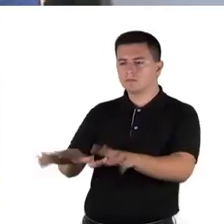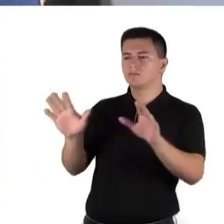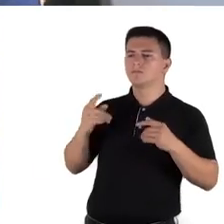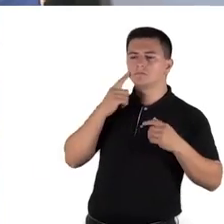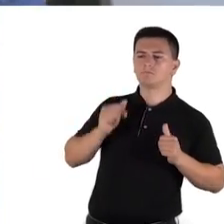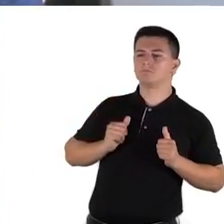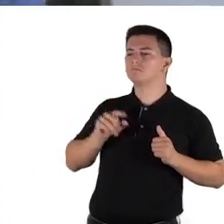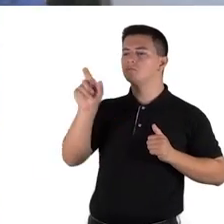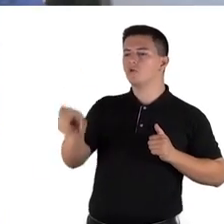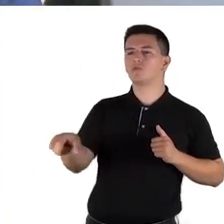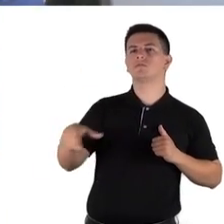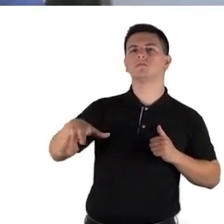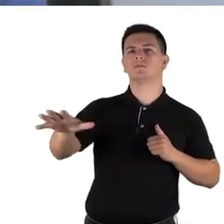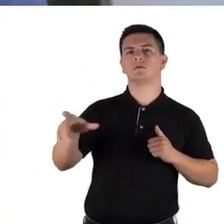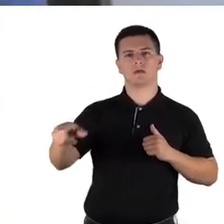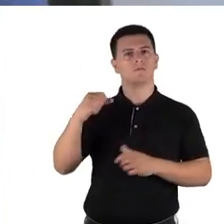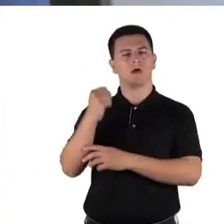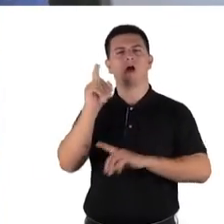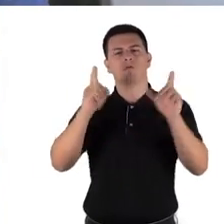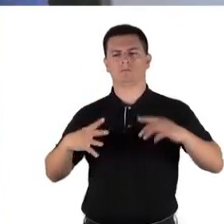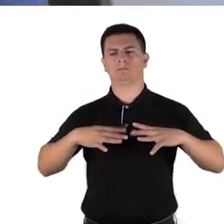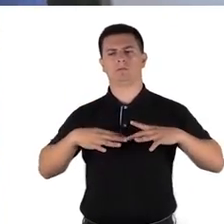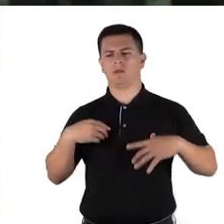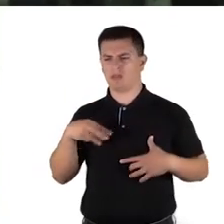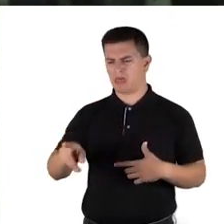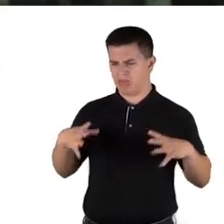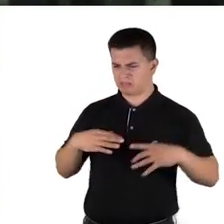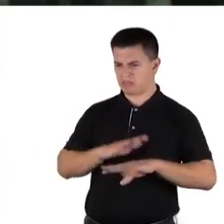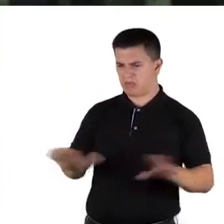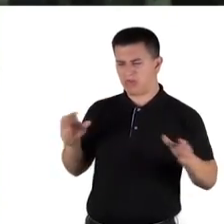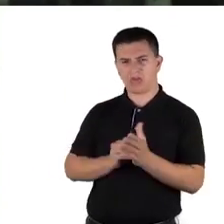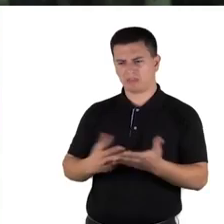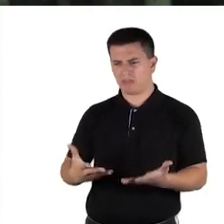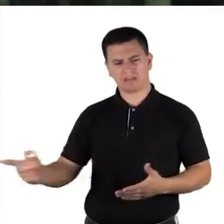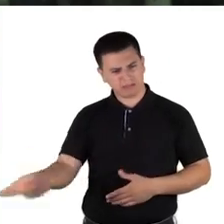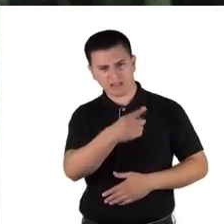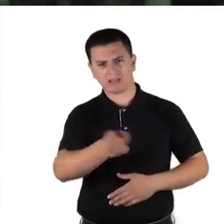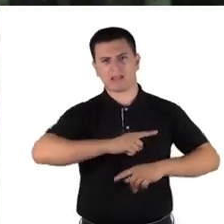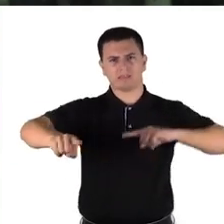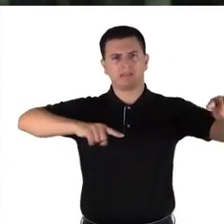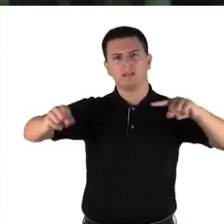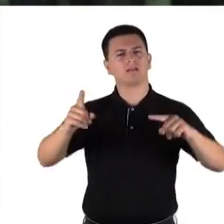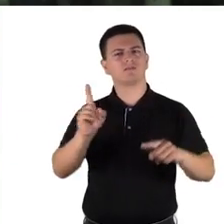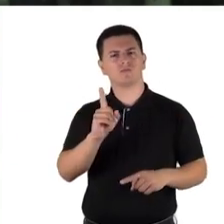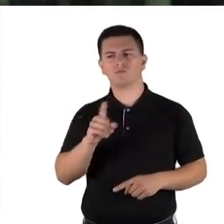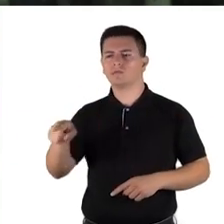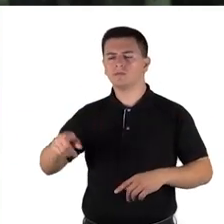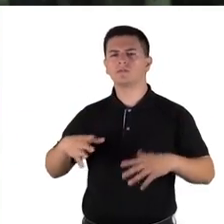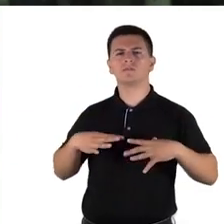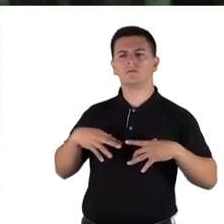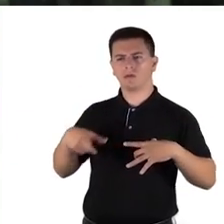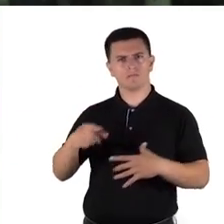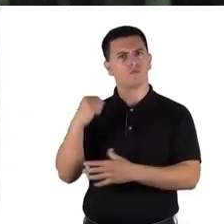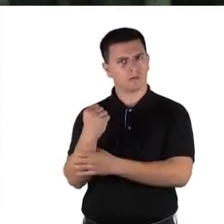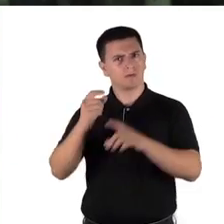tiempo libre, digamos. Claro, el tiempo libre es ocioso. Exacto, y que el tiempo libre no nos enseña nada, cuando en realidad no es así. El tiempo libre nos lleva a ser